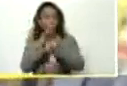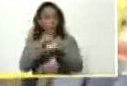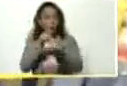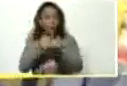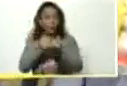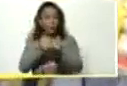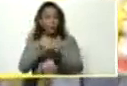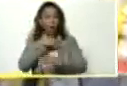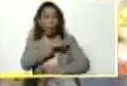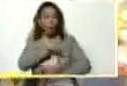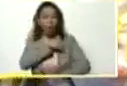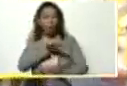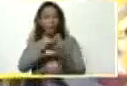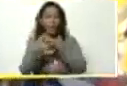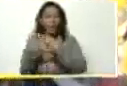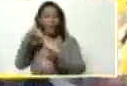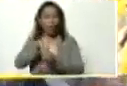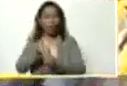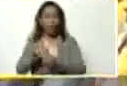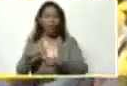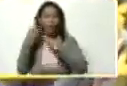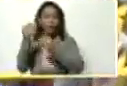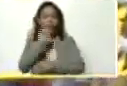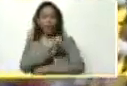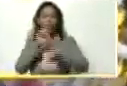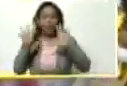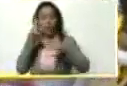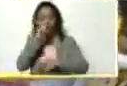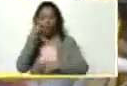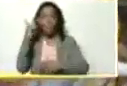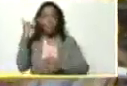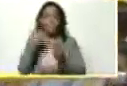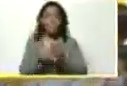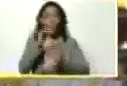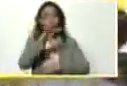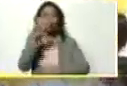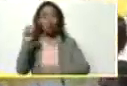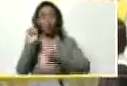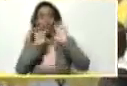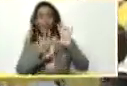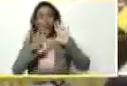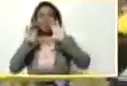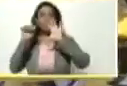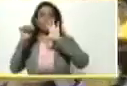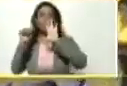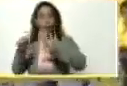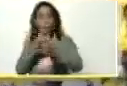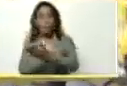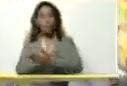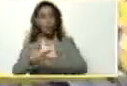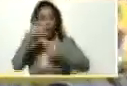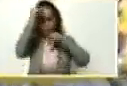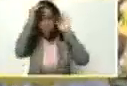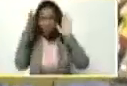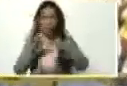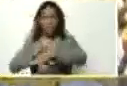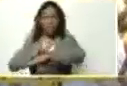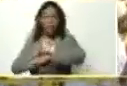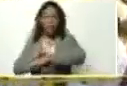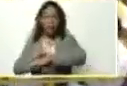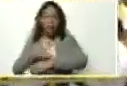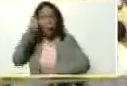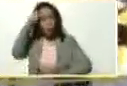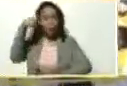Barrio Adentro, la cual ha brindado en 19 años más de 1.496 millones de atenciones médicas a